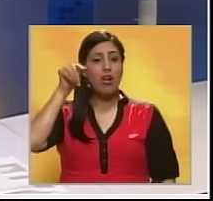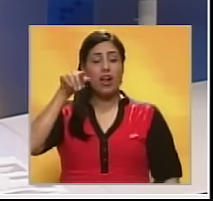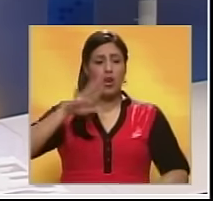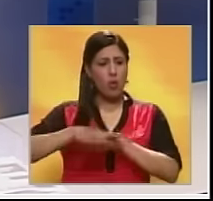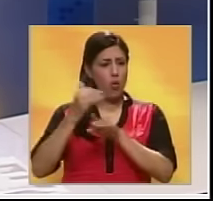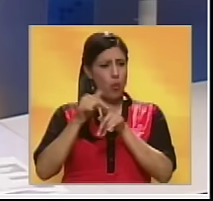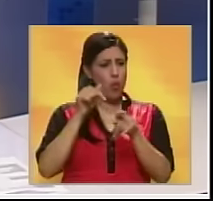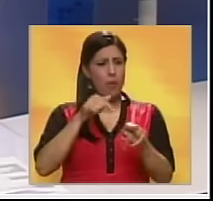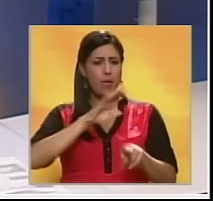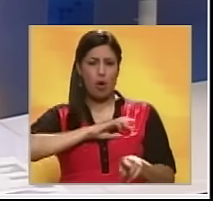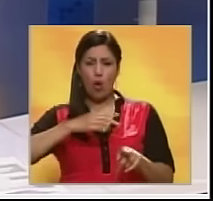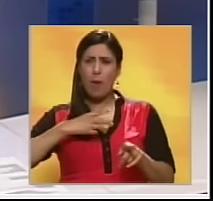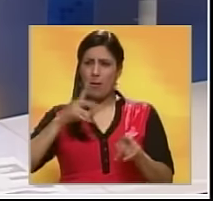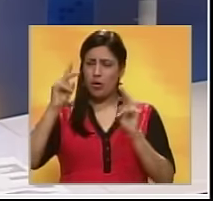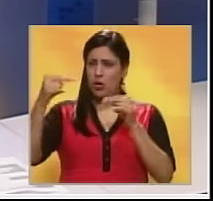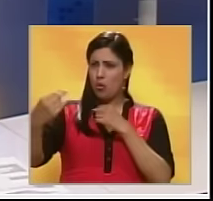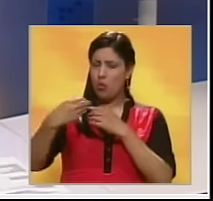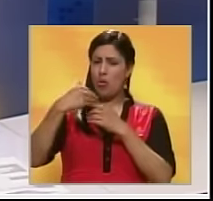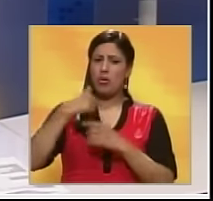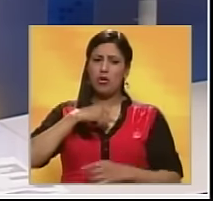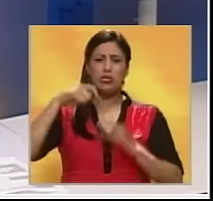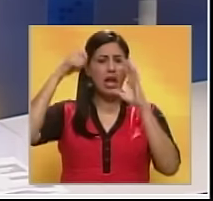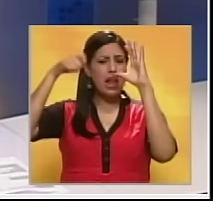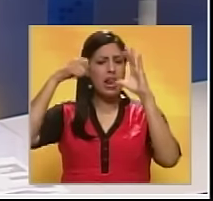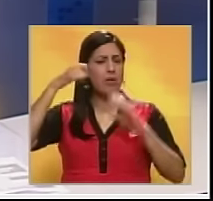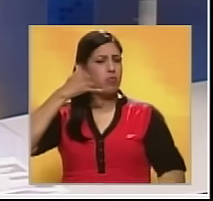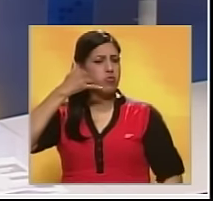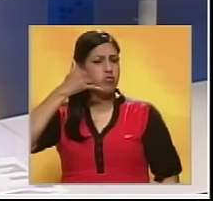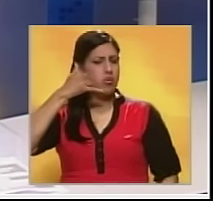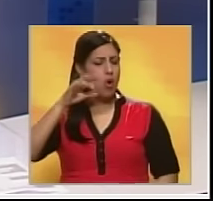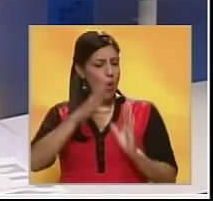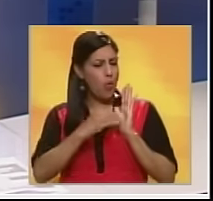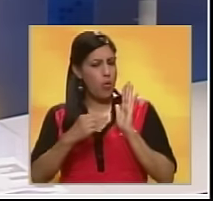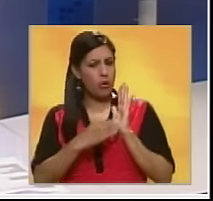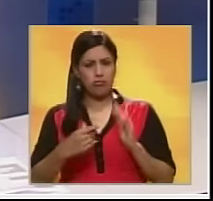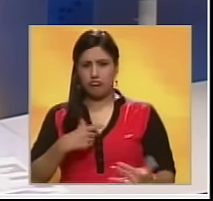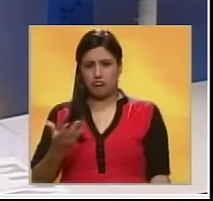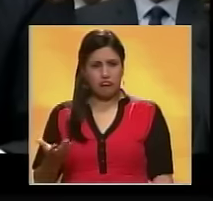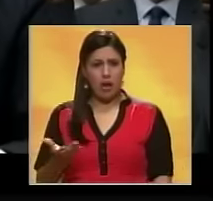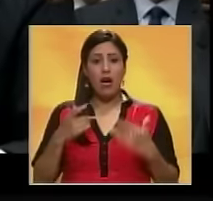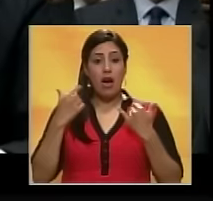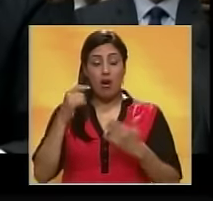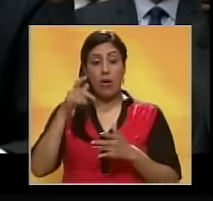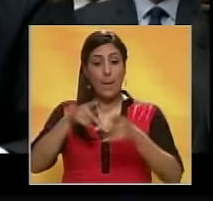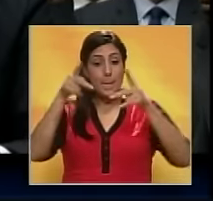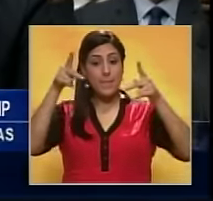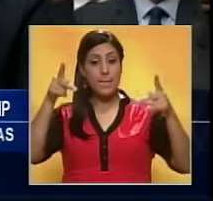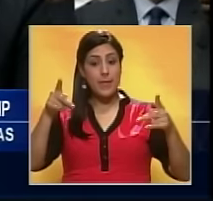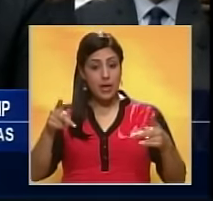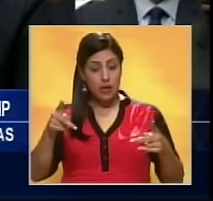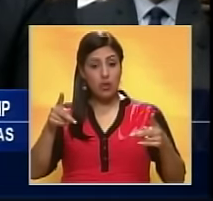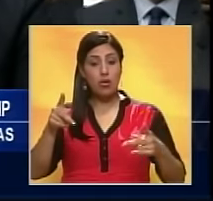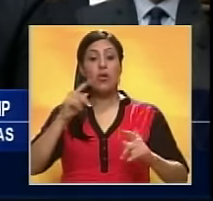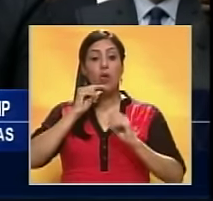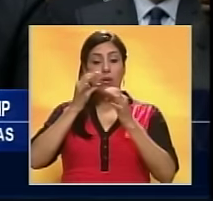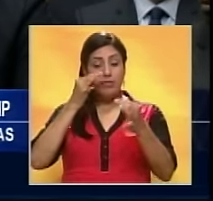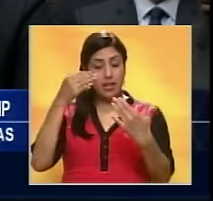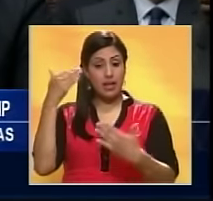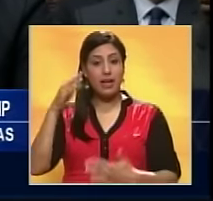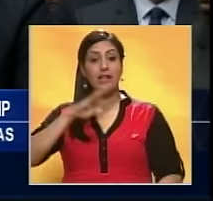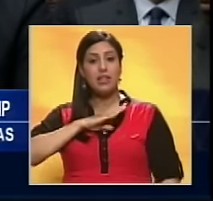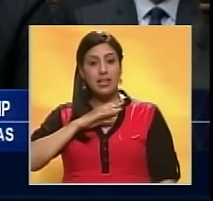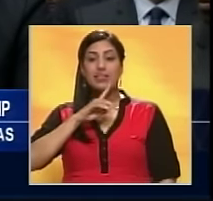acusó a su predecesor Barack Obama de ordenar grabar sus comunicaciones en 2016. El diario New York Times reveló que